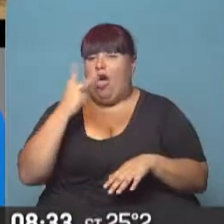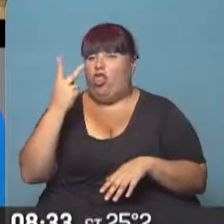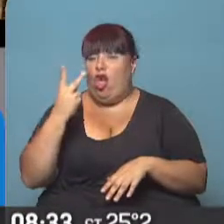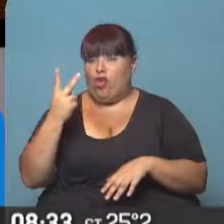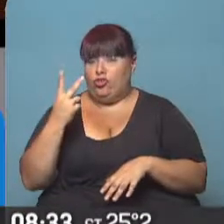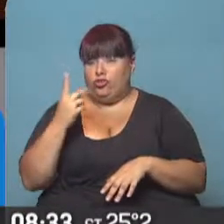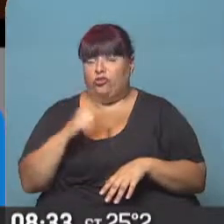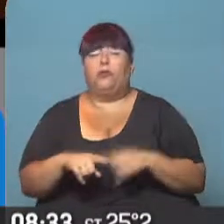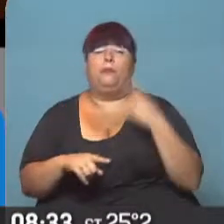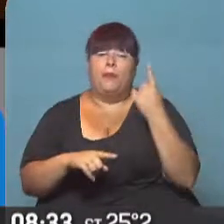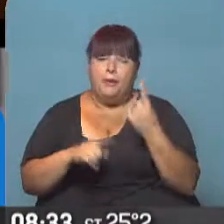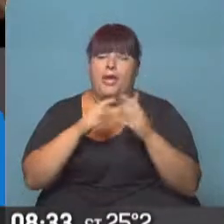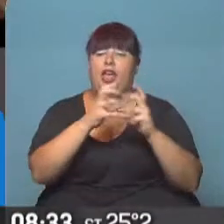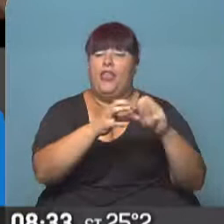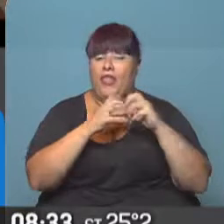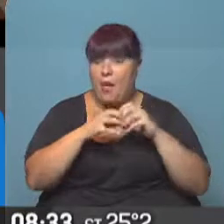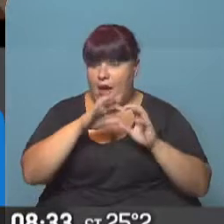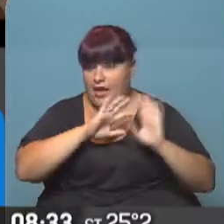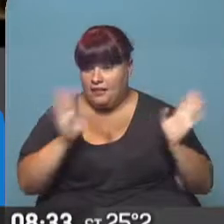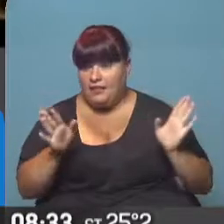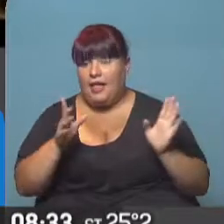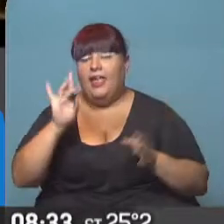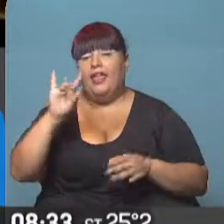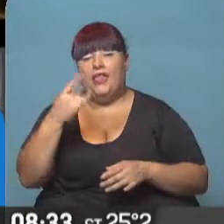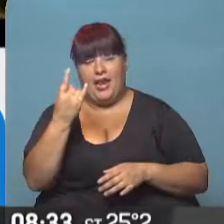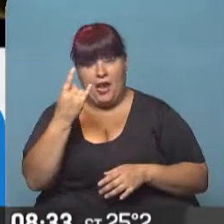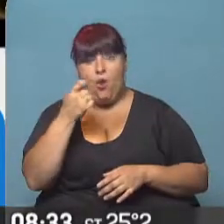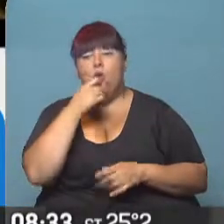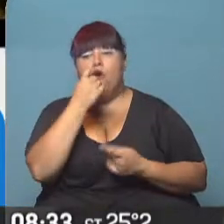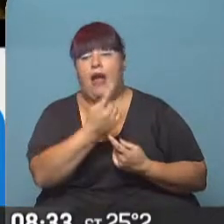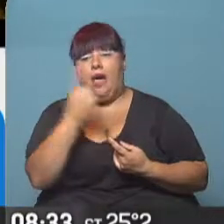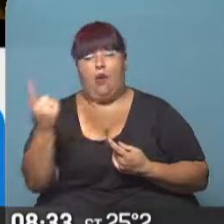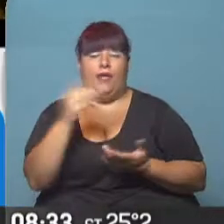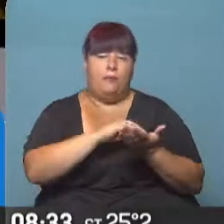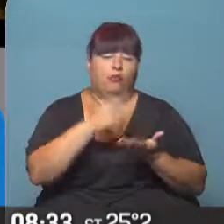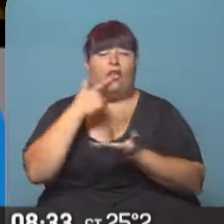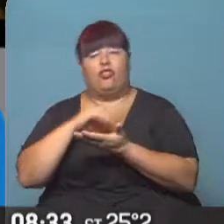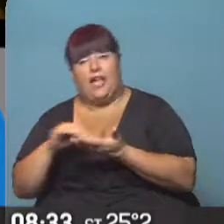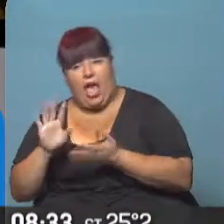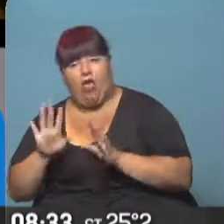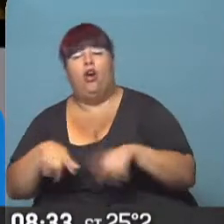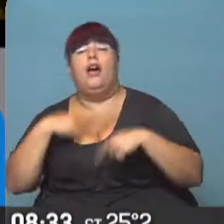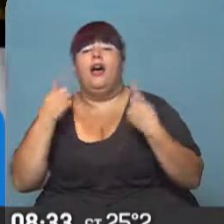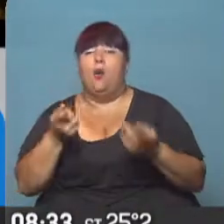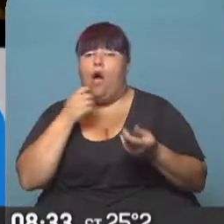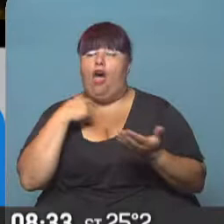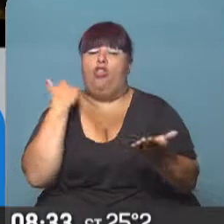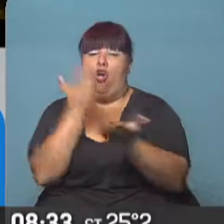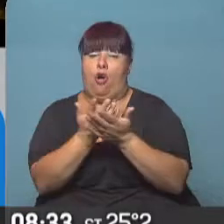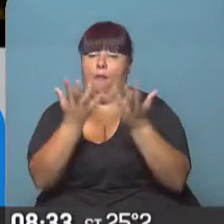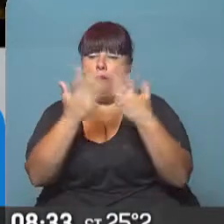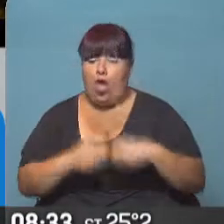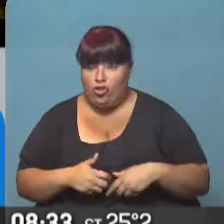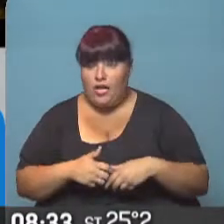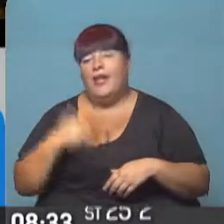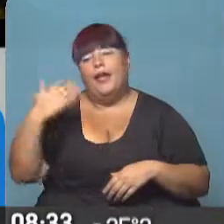instancia. Primero cuando debatamos finalmente el DNU en cada una de las cámaras y después cuando ingresen estos proyectos que